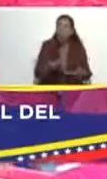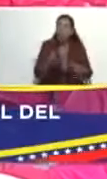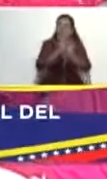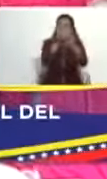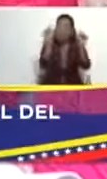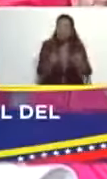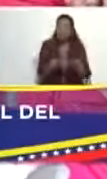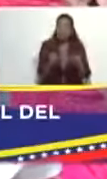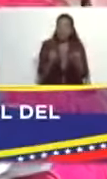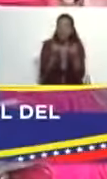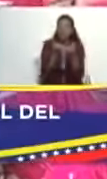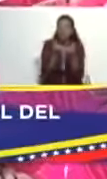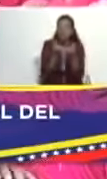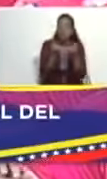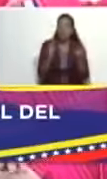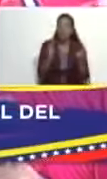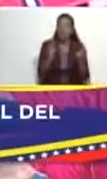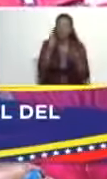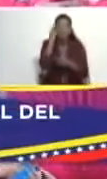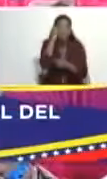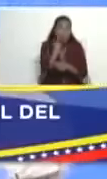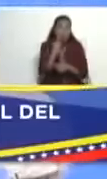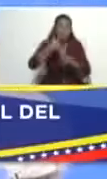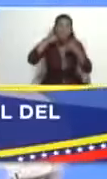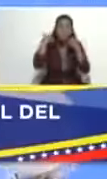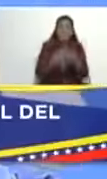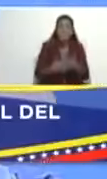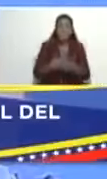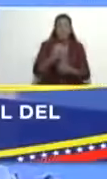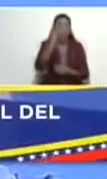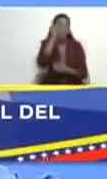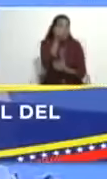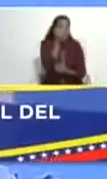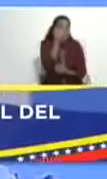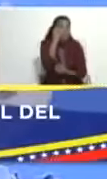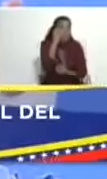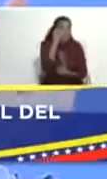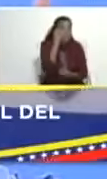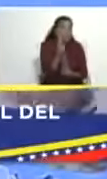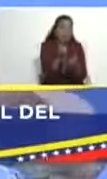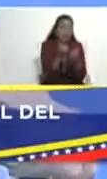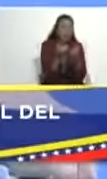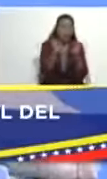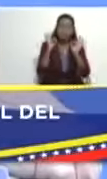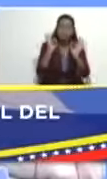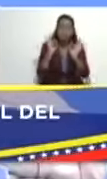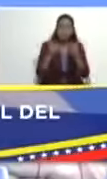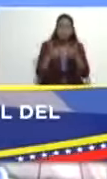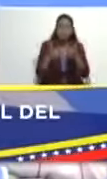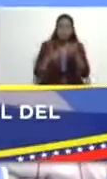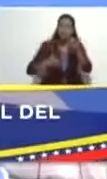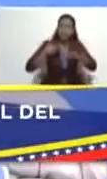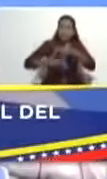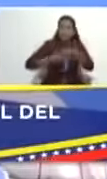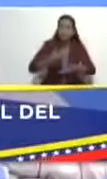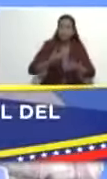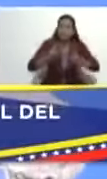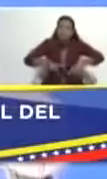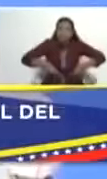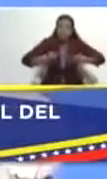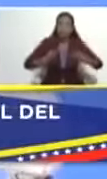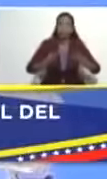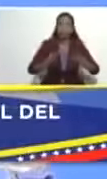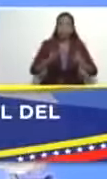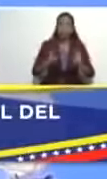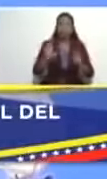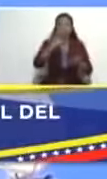sistema cambiario, con un bolívar fortaleciéndose y resucitando en el escenario del comercio nacional, con